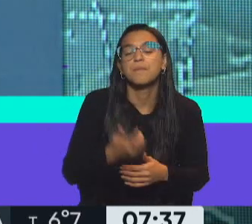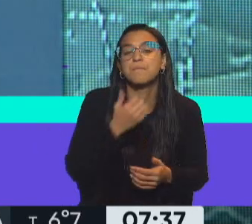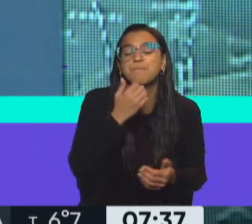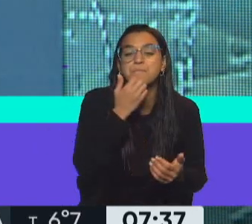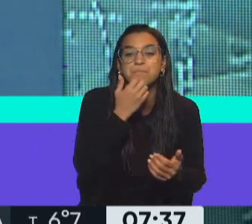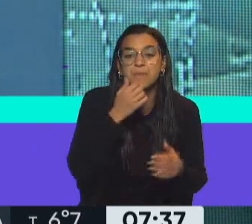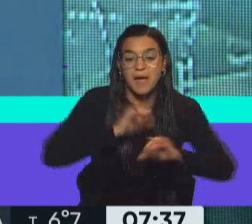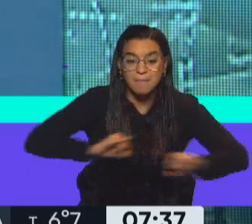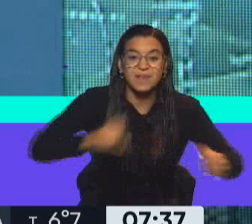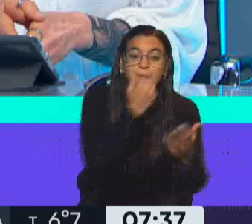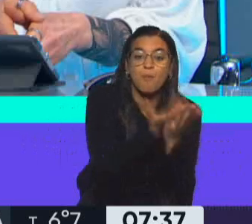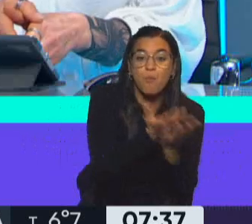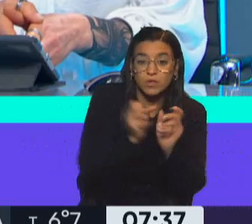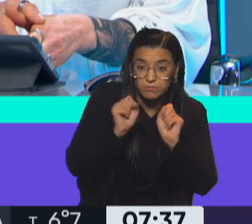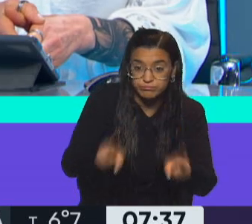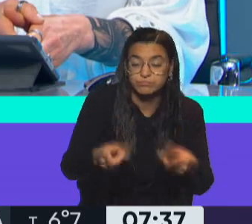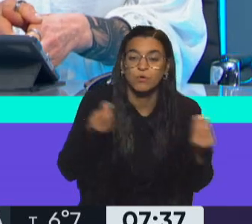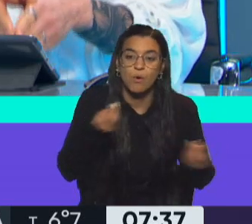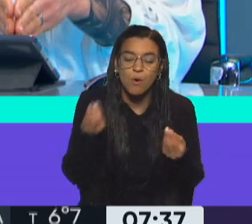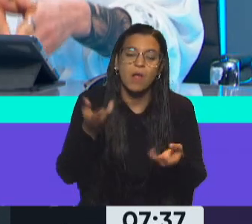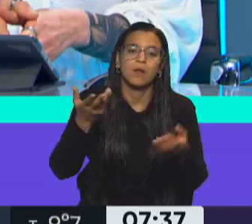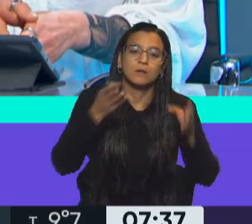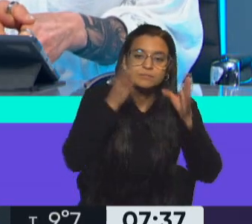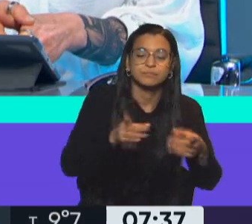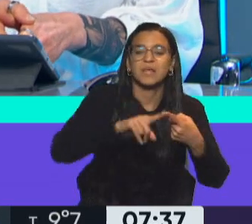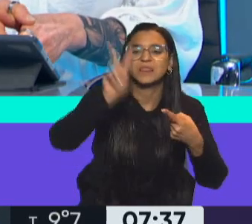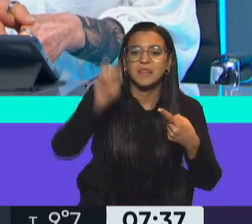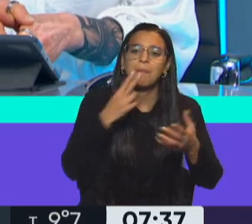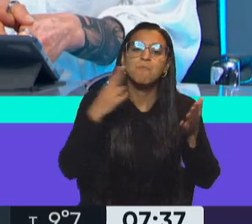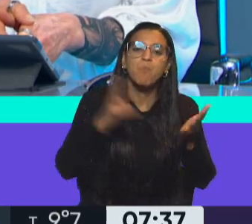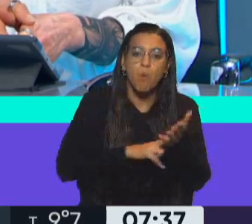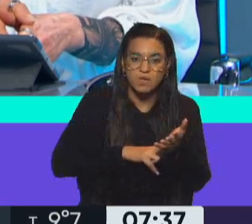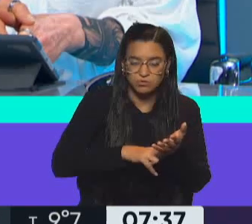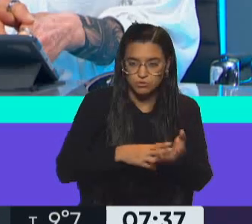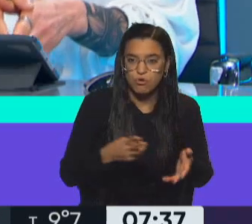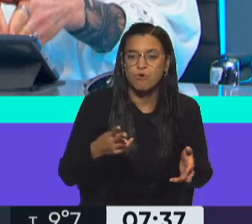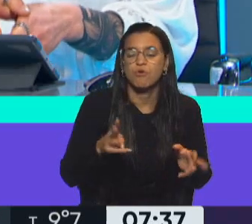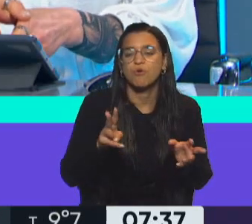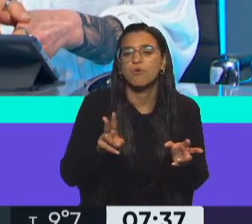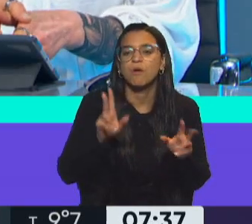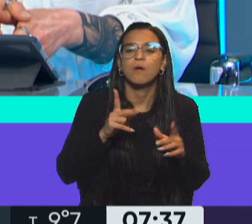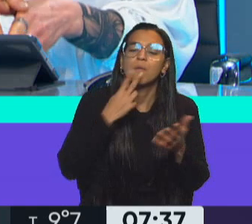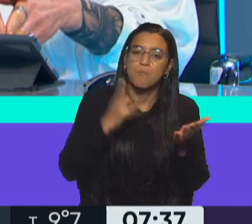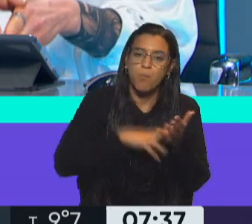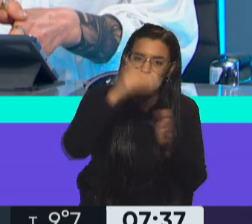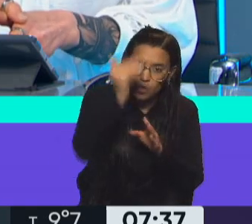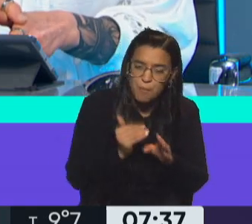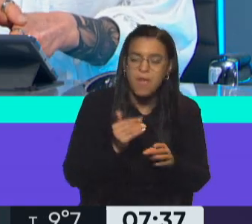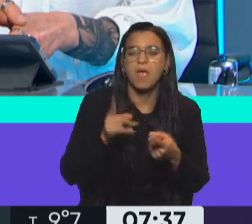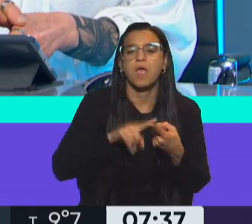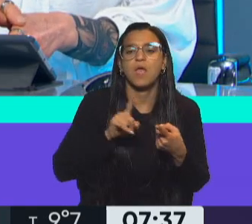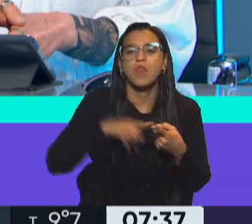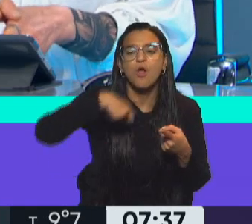de campaña, por un lado, en la cuestión impositiva. Vienen repitiendo desde Juntos por el Cambio esto de bajar impuestos,